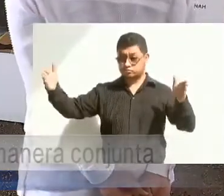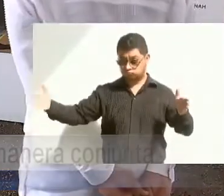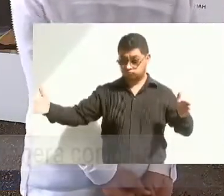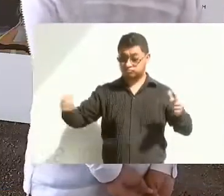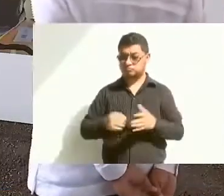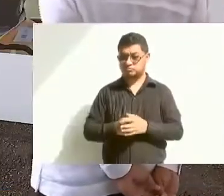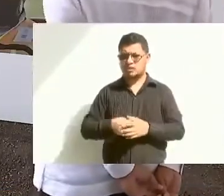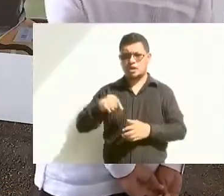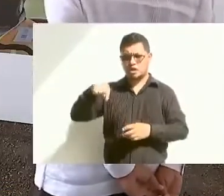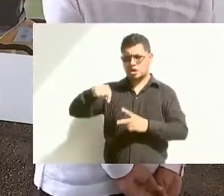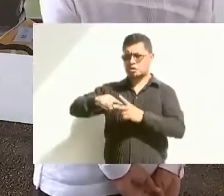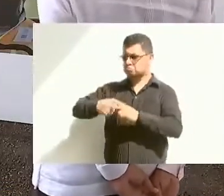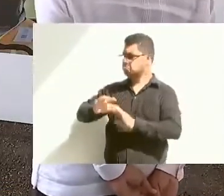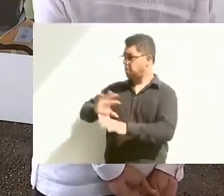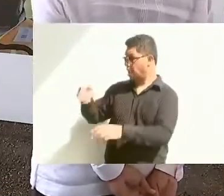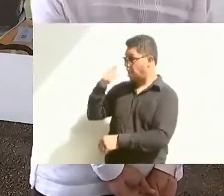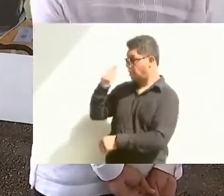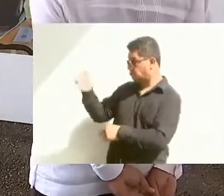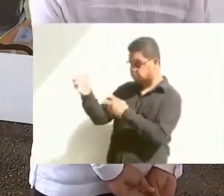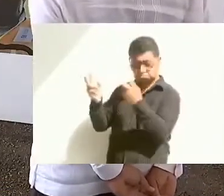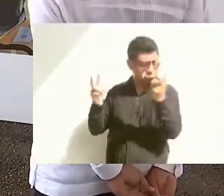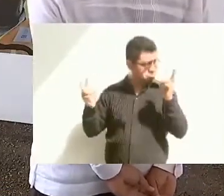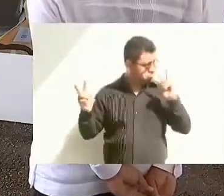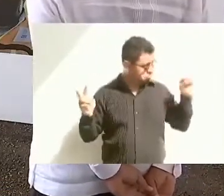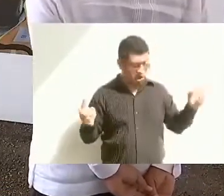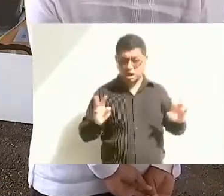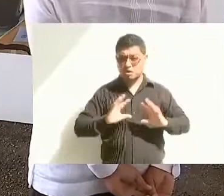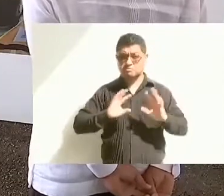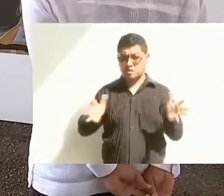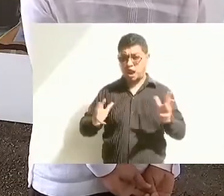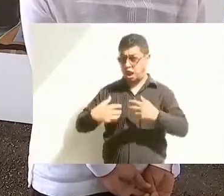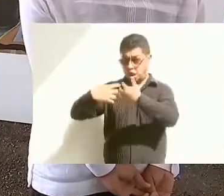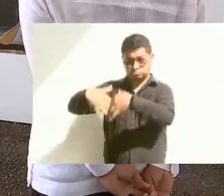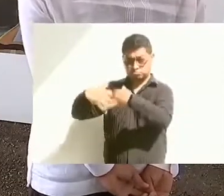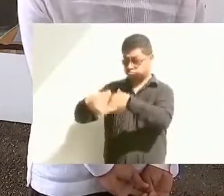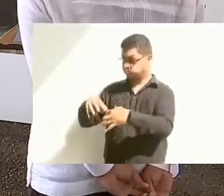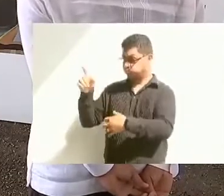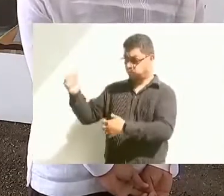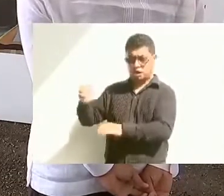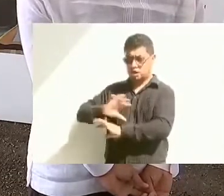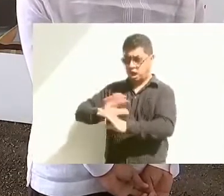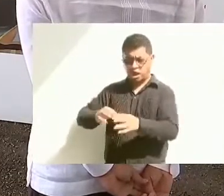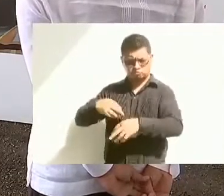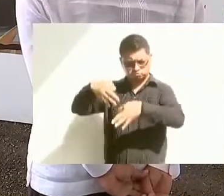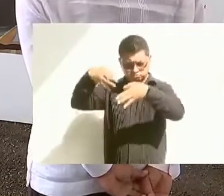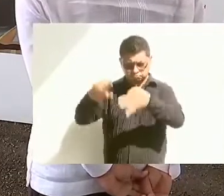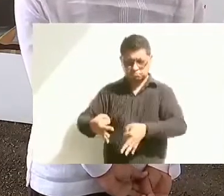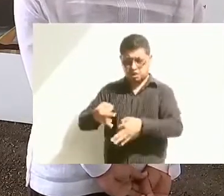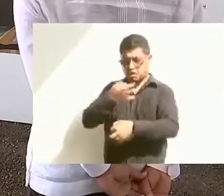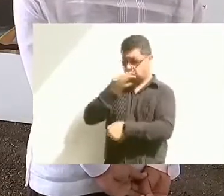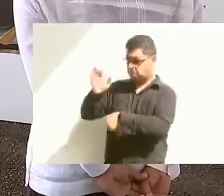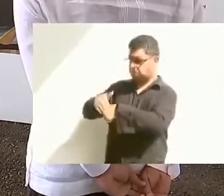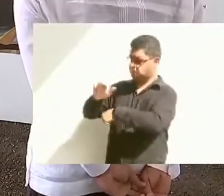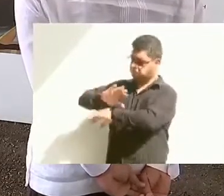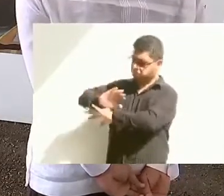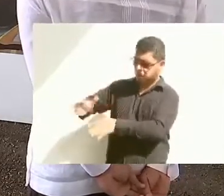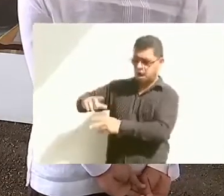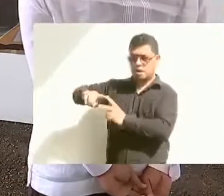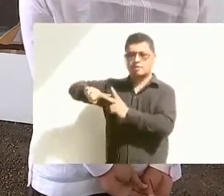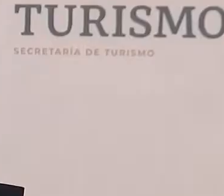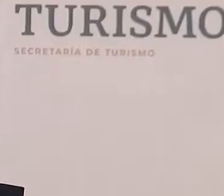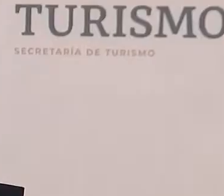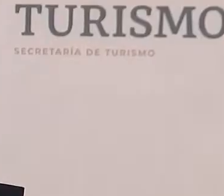Isamalcancún. Viladozal agradeció en nombre de Yucatán a López Obrador por su instrucción a Protección Civil para trabajar